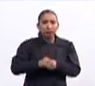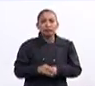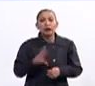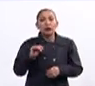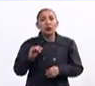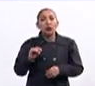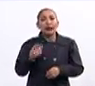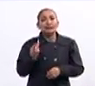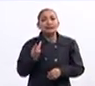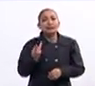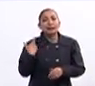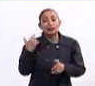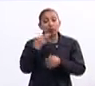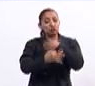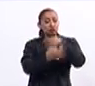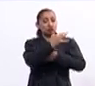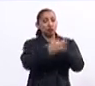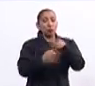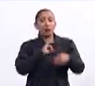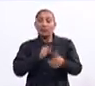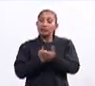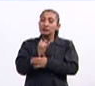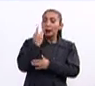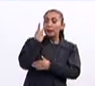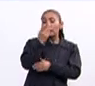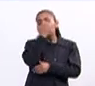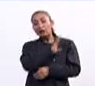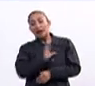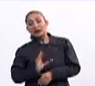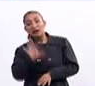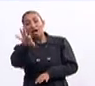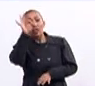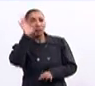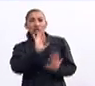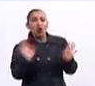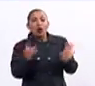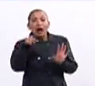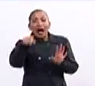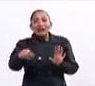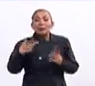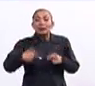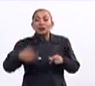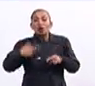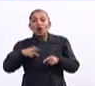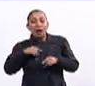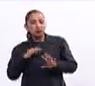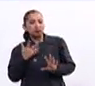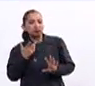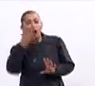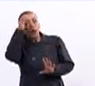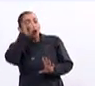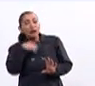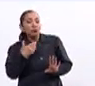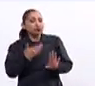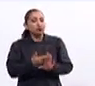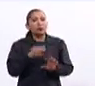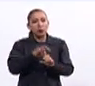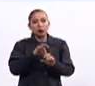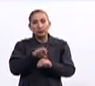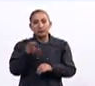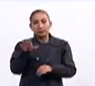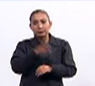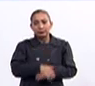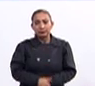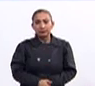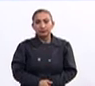no es que estos tribunales puedan decidir por un candidato o no, si no hay detrás de ellos pues ya una elección por parte